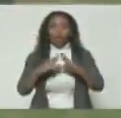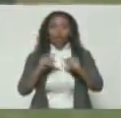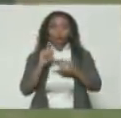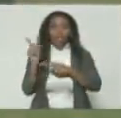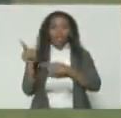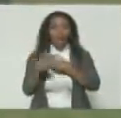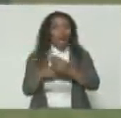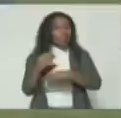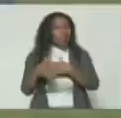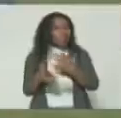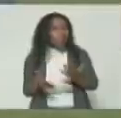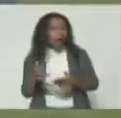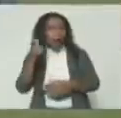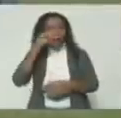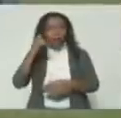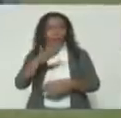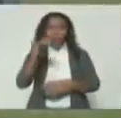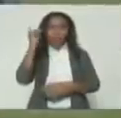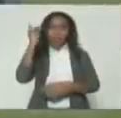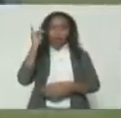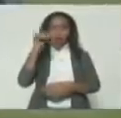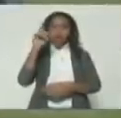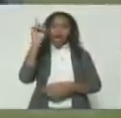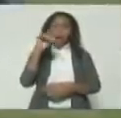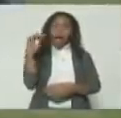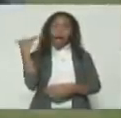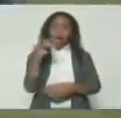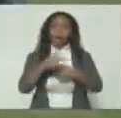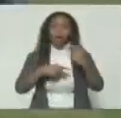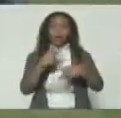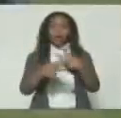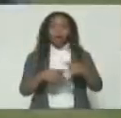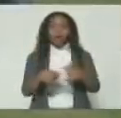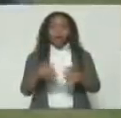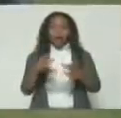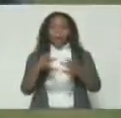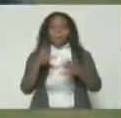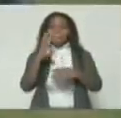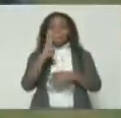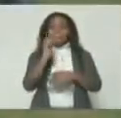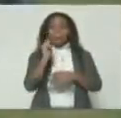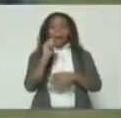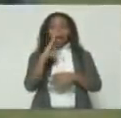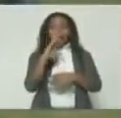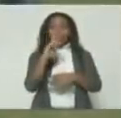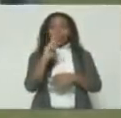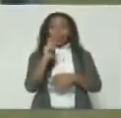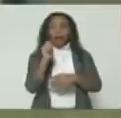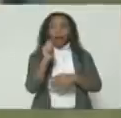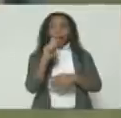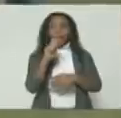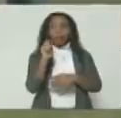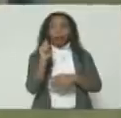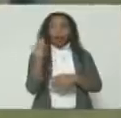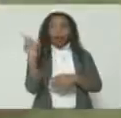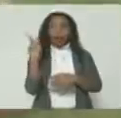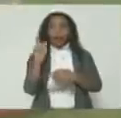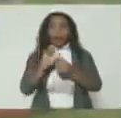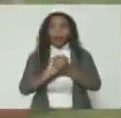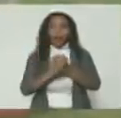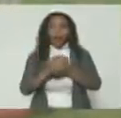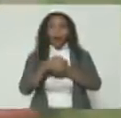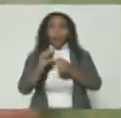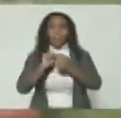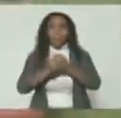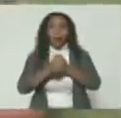va a la población yaracuyana. También tenemos la producción de batata. Por aquí tenemos una batata con chepapa, que le